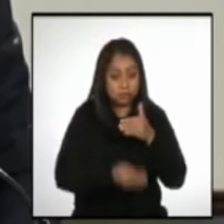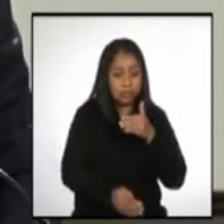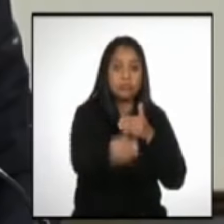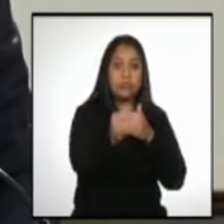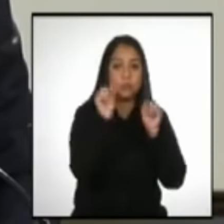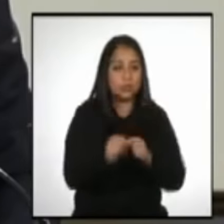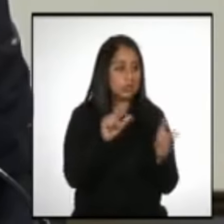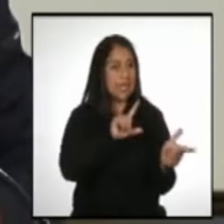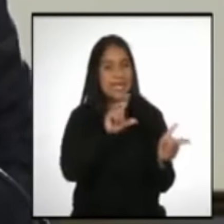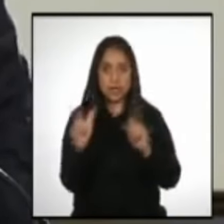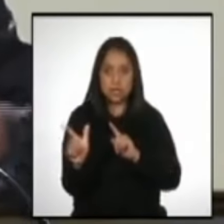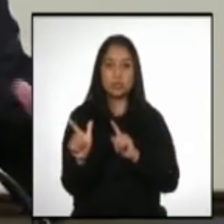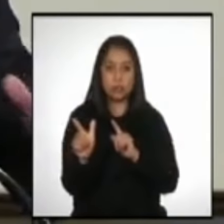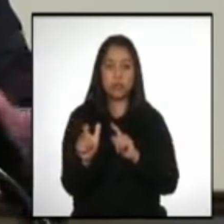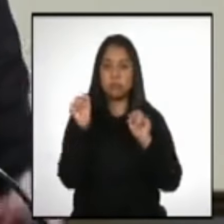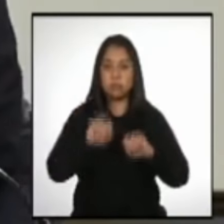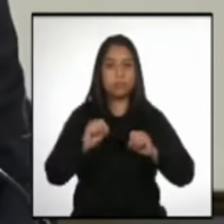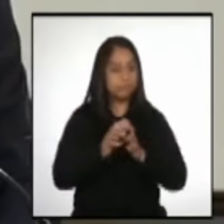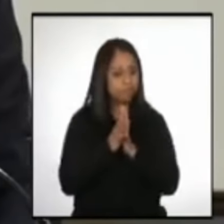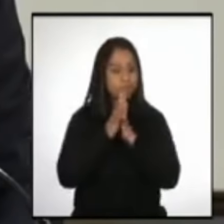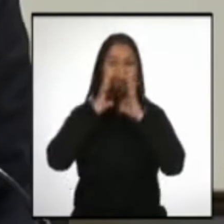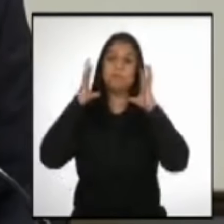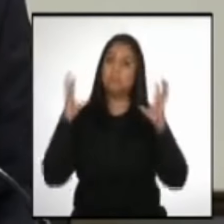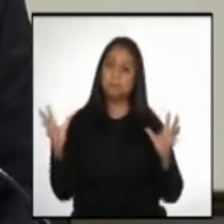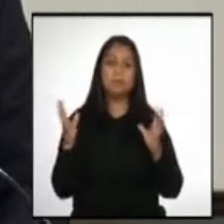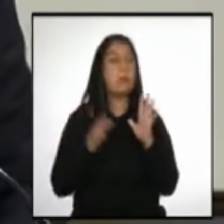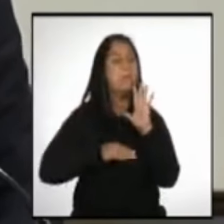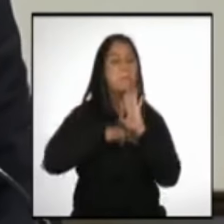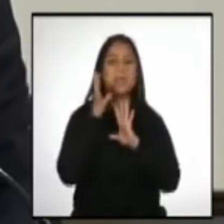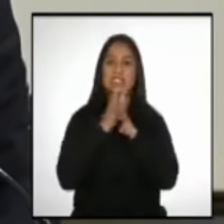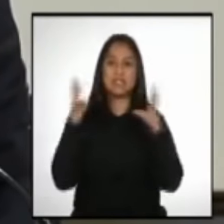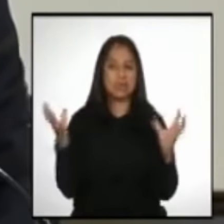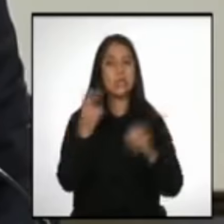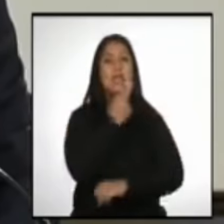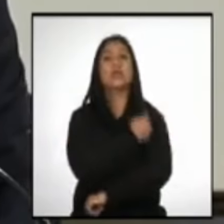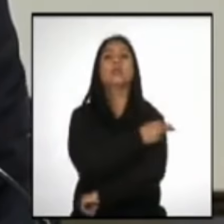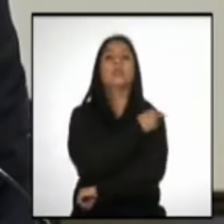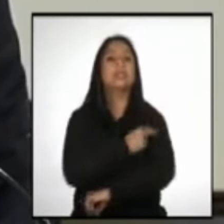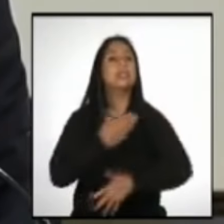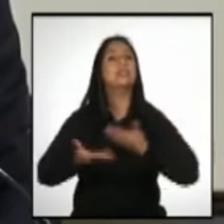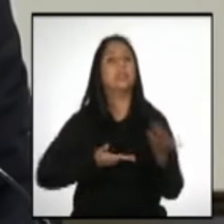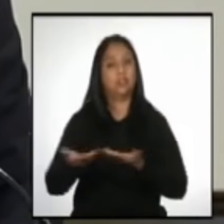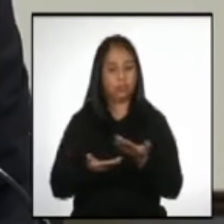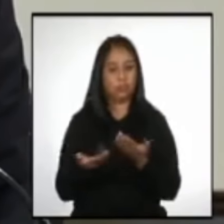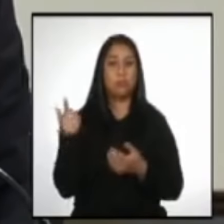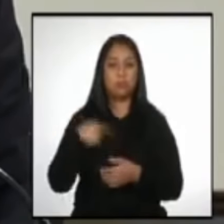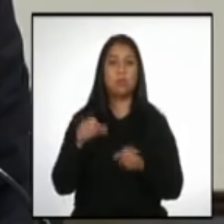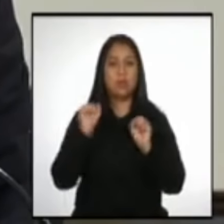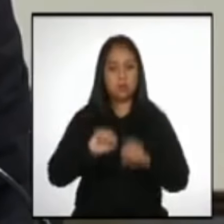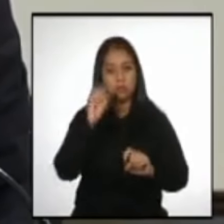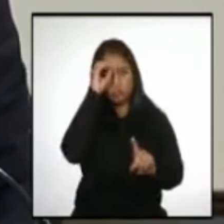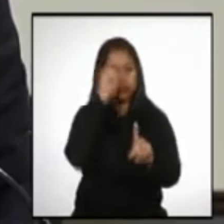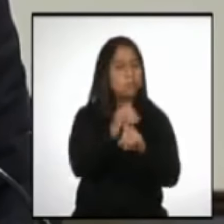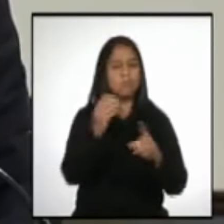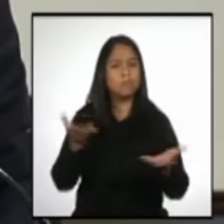preparados de poder crecer nuestra infraestructura hospitalaria de una manera sin precedentes, con el propósito